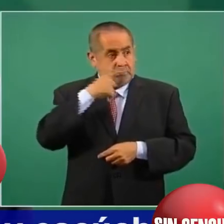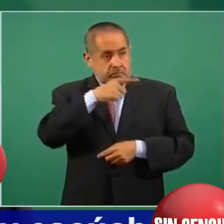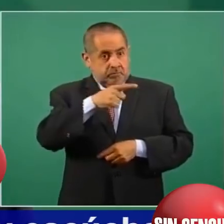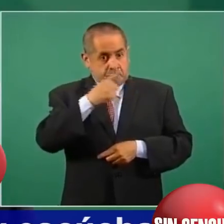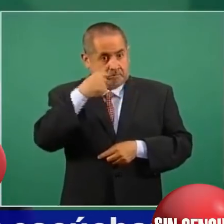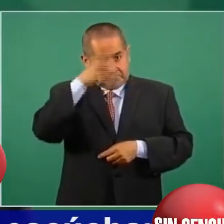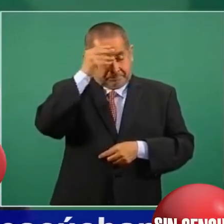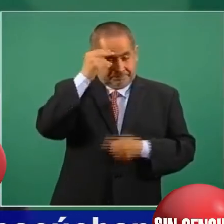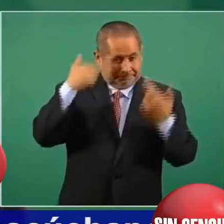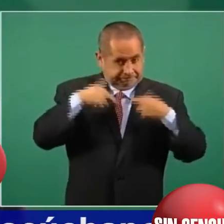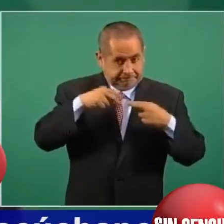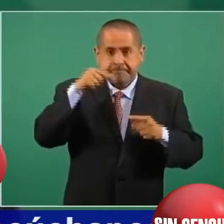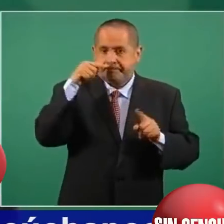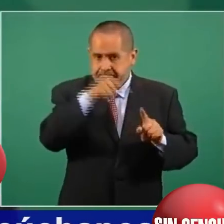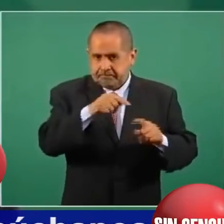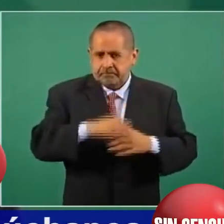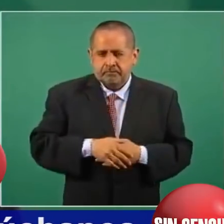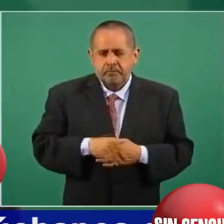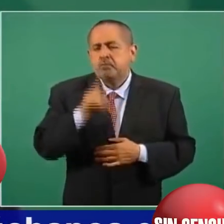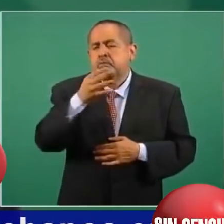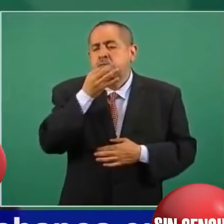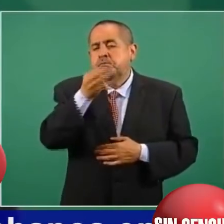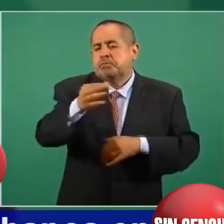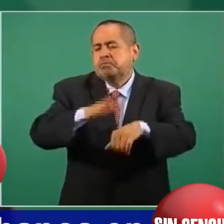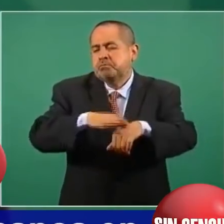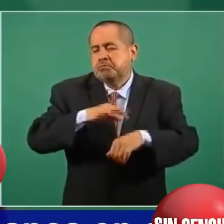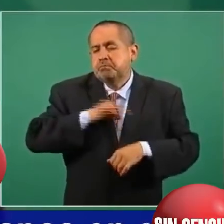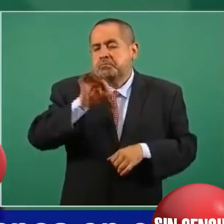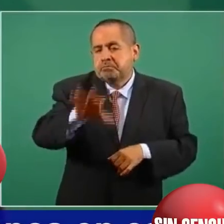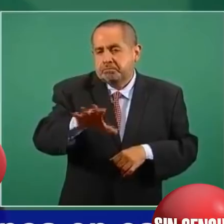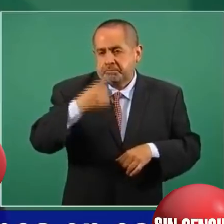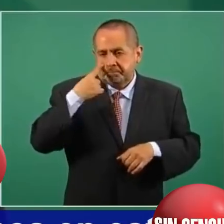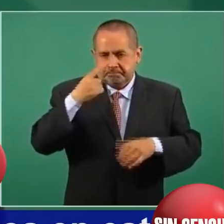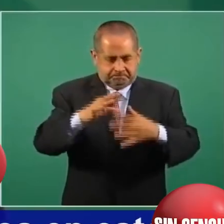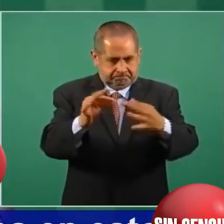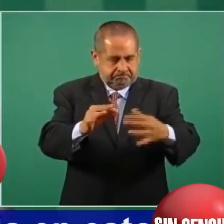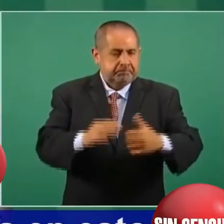Nada más les doy un dato adicional.